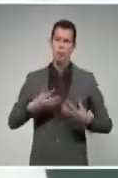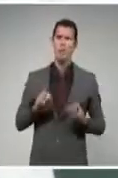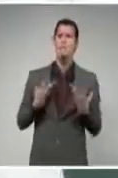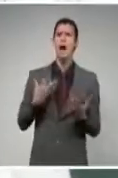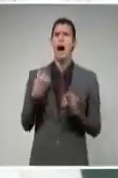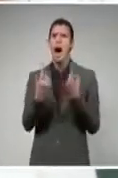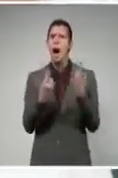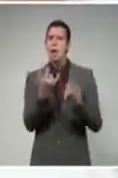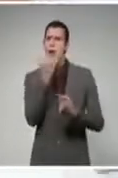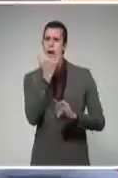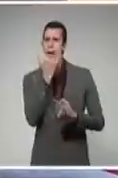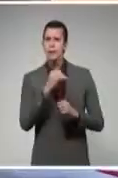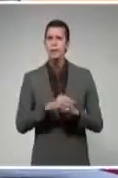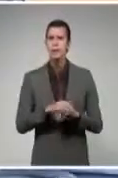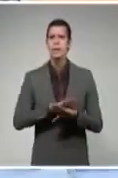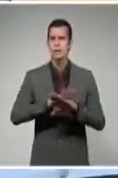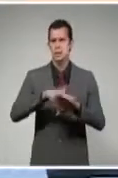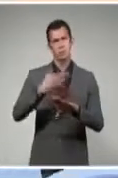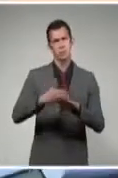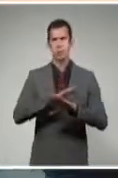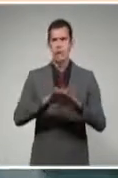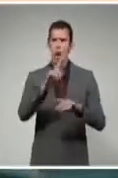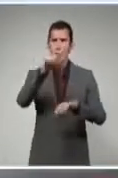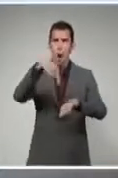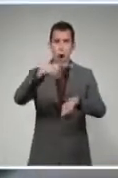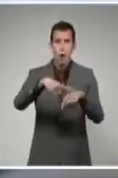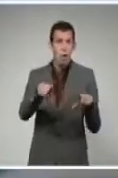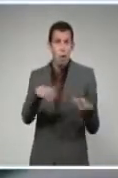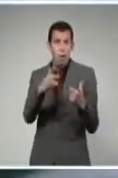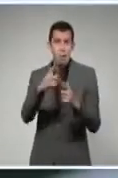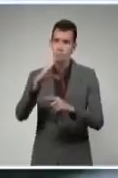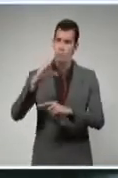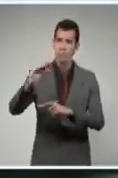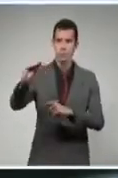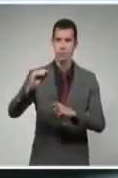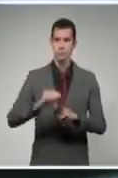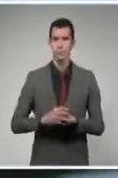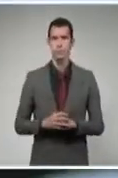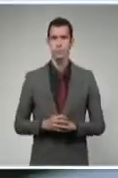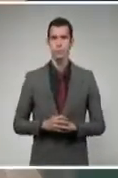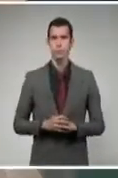una enfermedad que en la capital cubana preocupa por la sostenida cifra